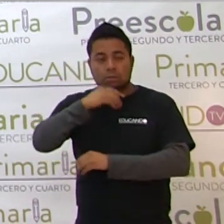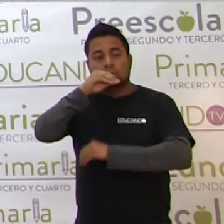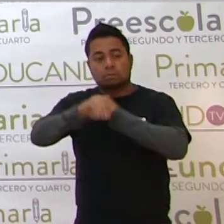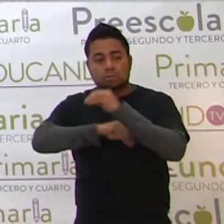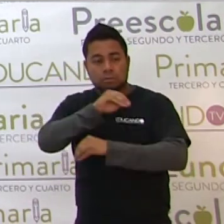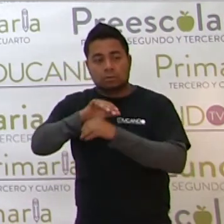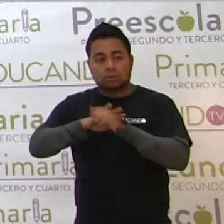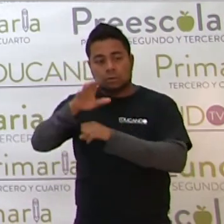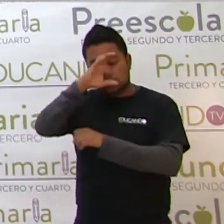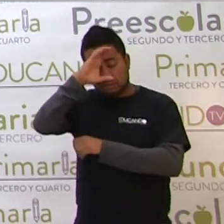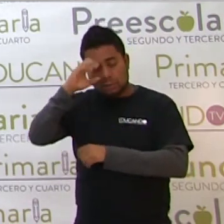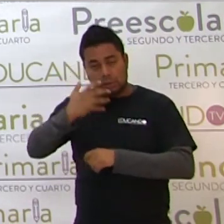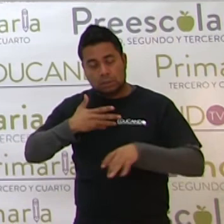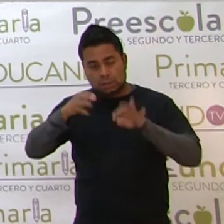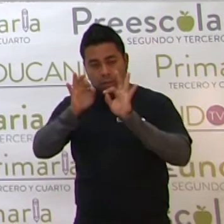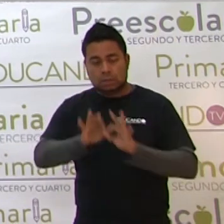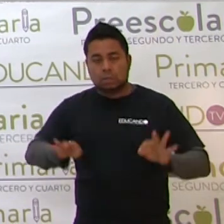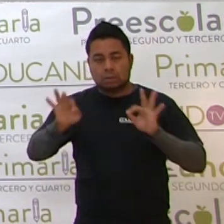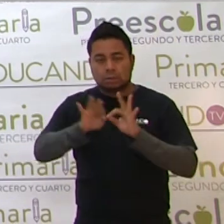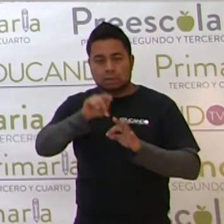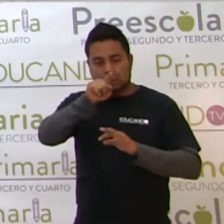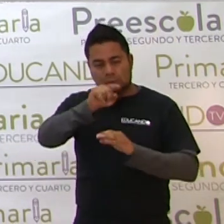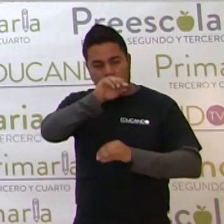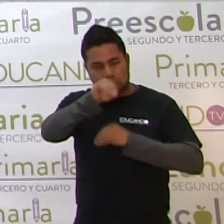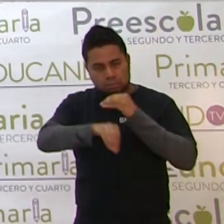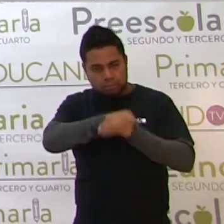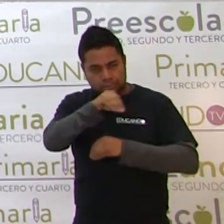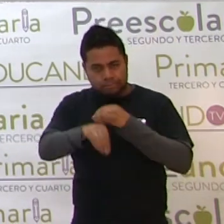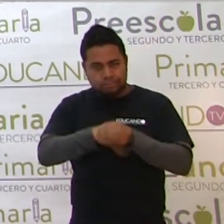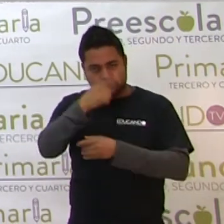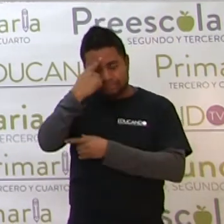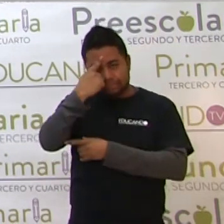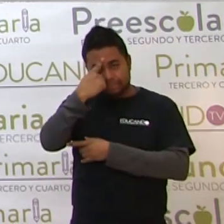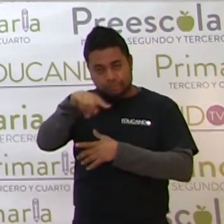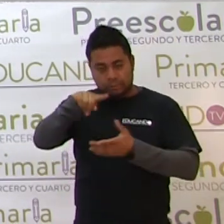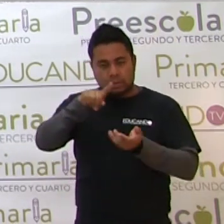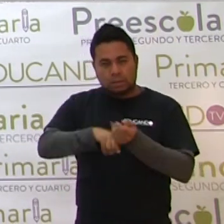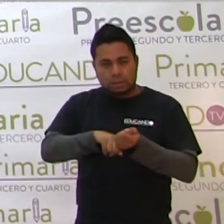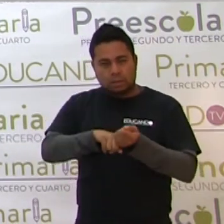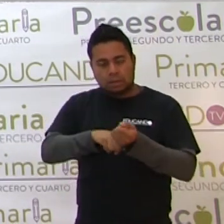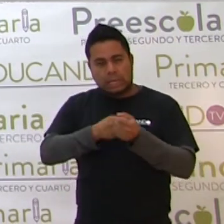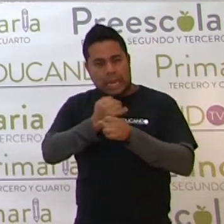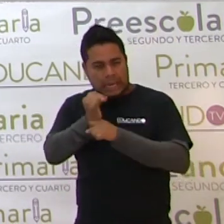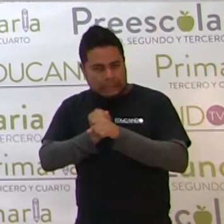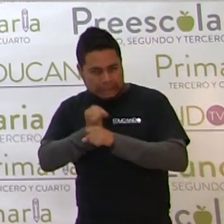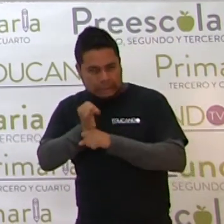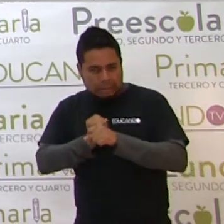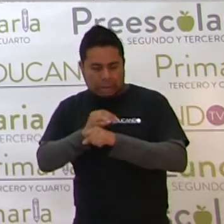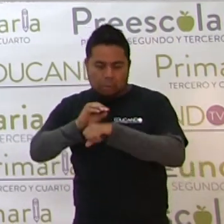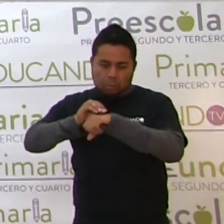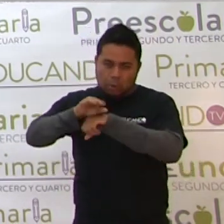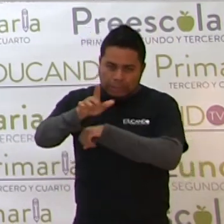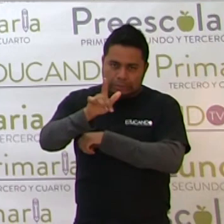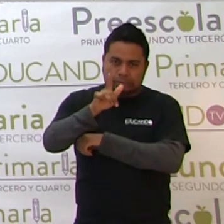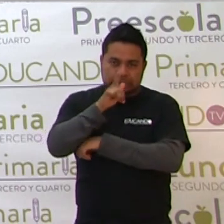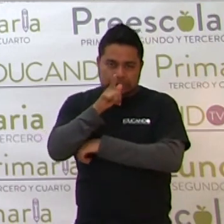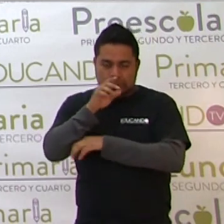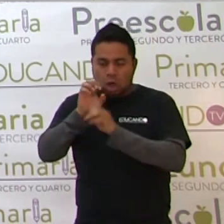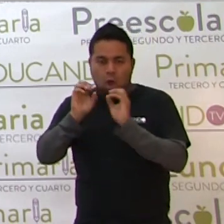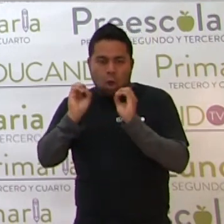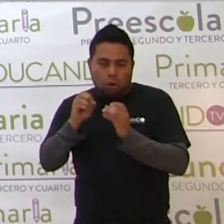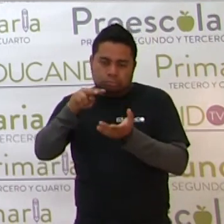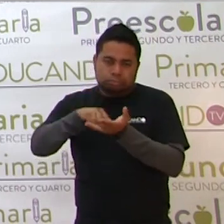es muy importante que las vayamos plasmando en nuestro trabajo de proyección o nuestra